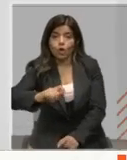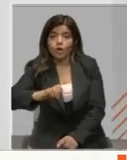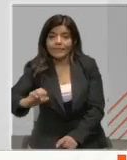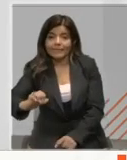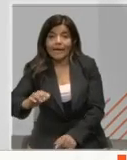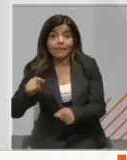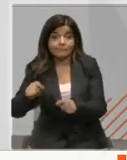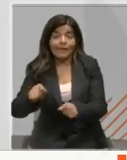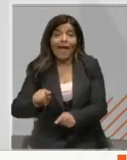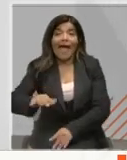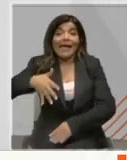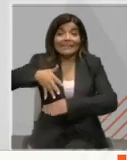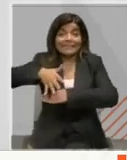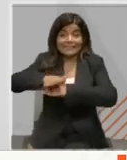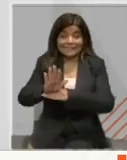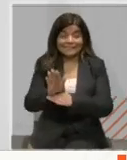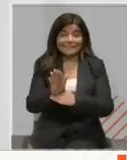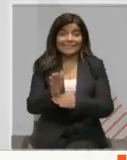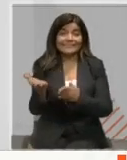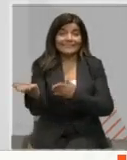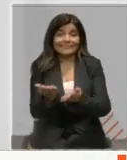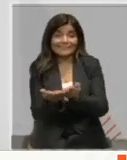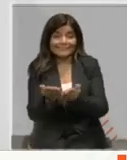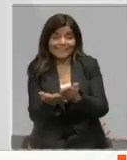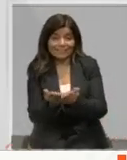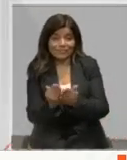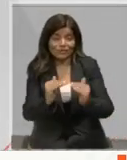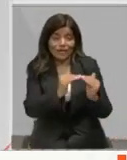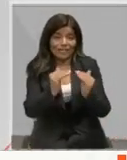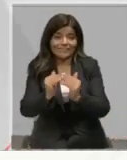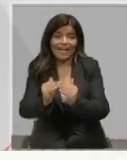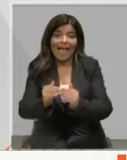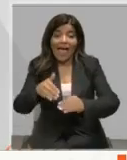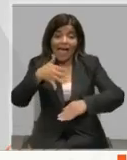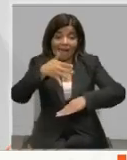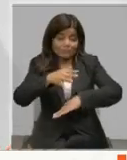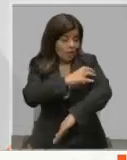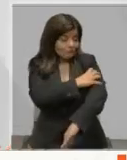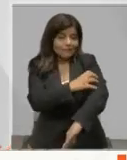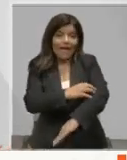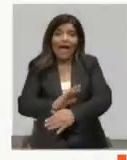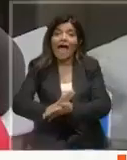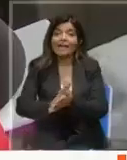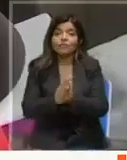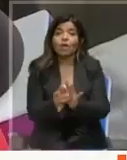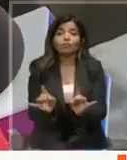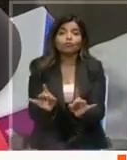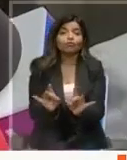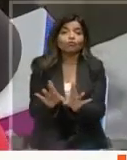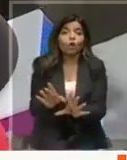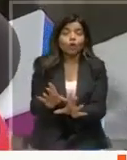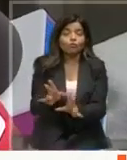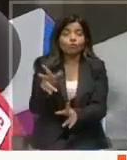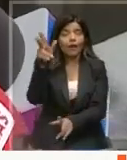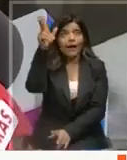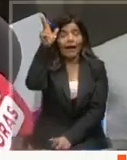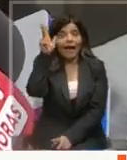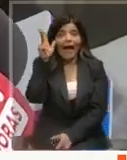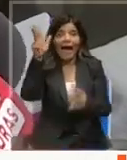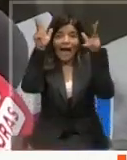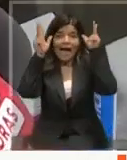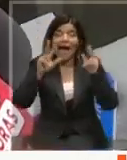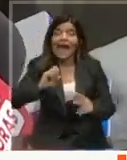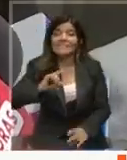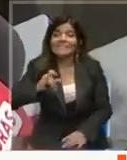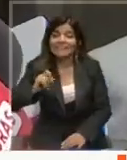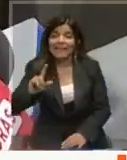seremas del minu a lo largo del país es decir en todas las regiones excepto aen observaciones algunas de ellas que son muy